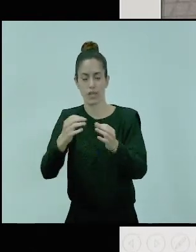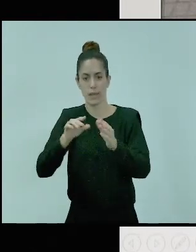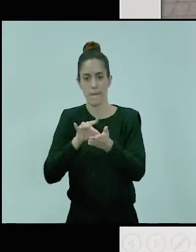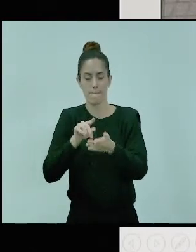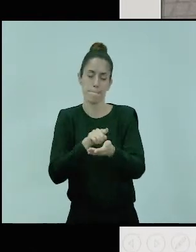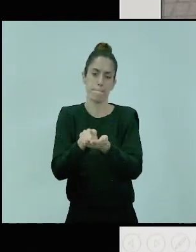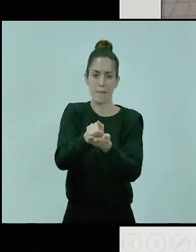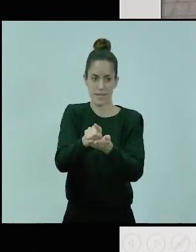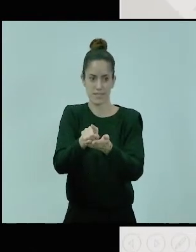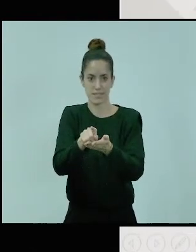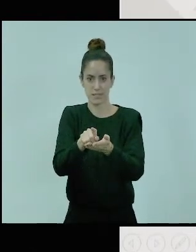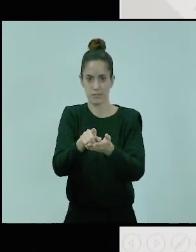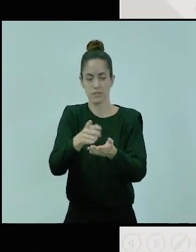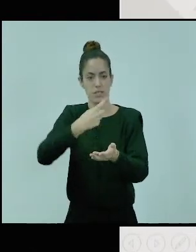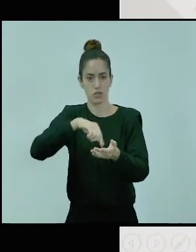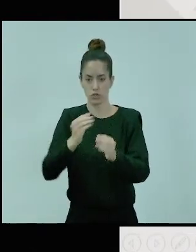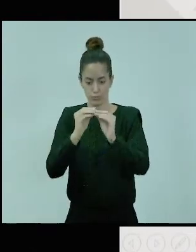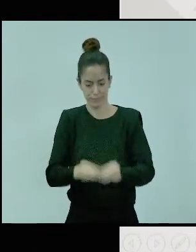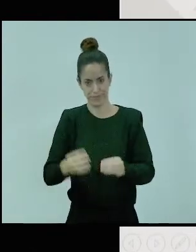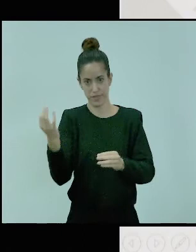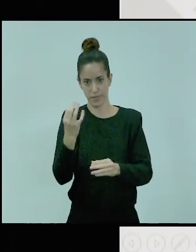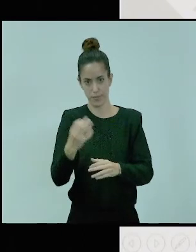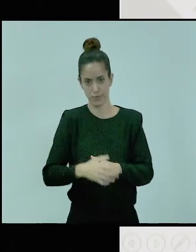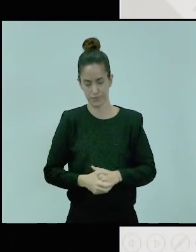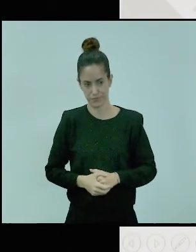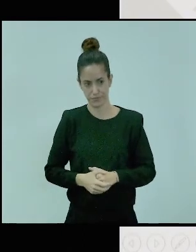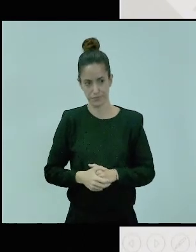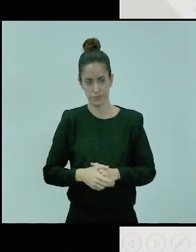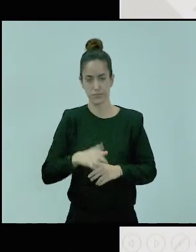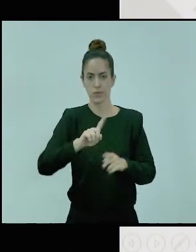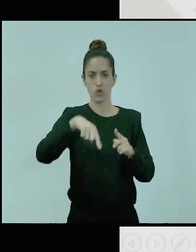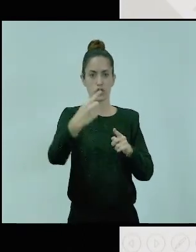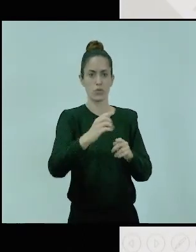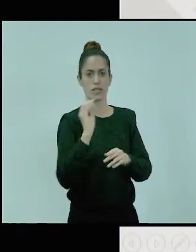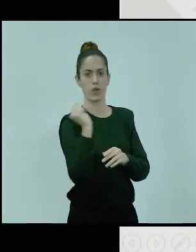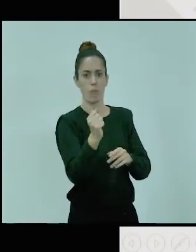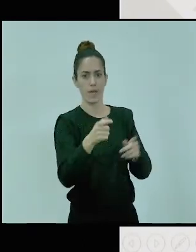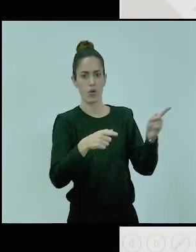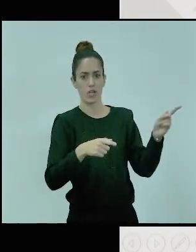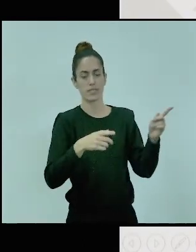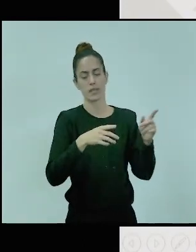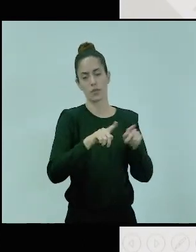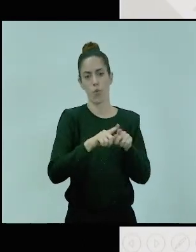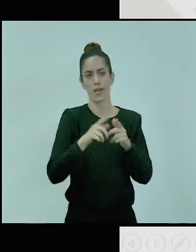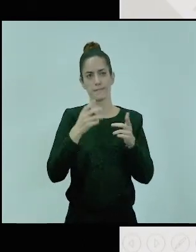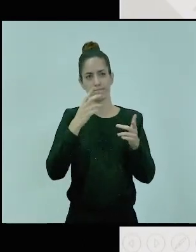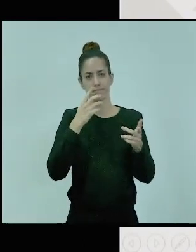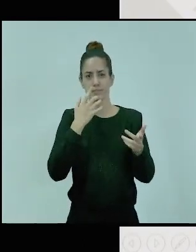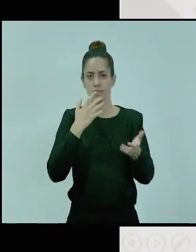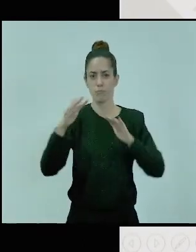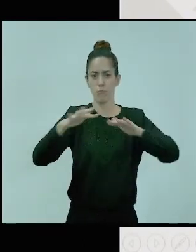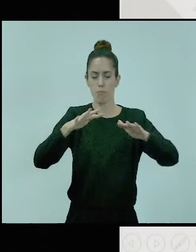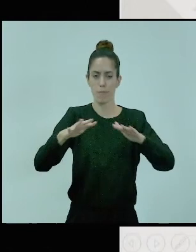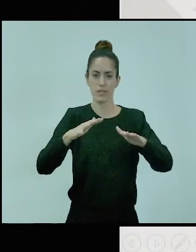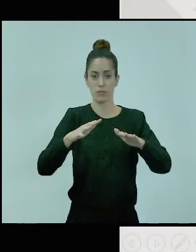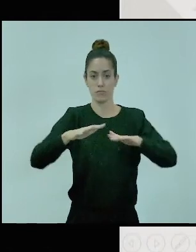mapas que tenemos que hacer. Este es un efecto de golpeo que se produce cuando en los momentos